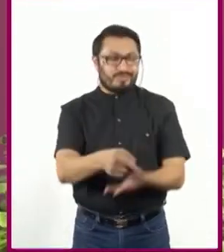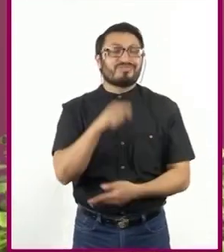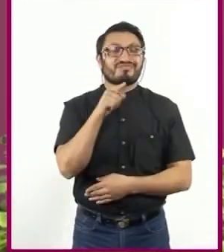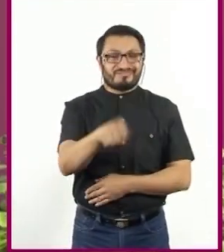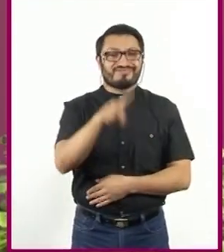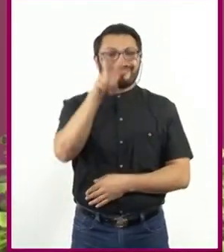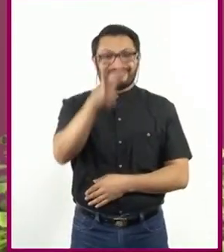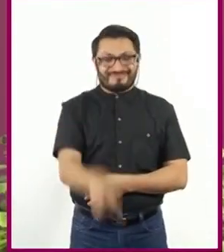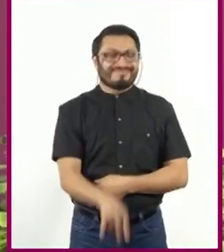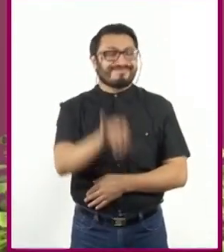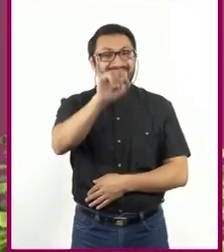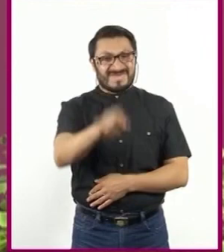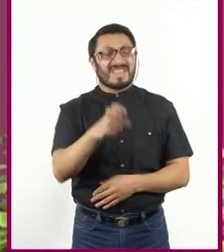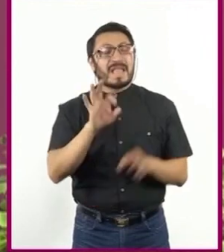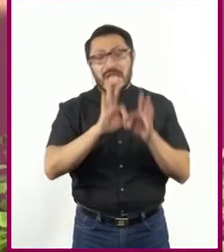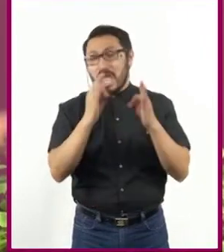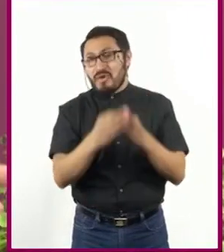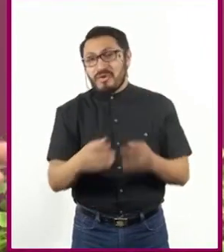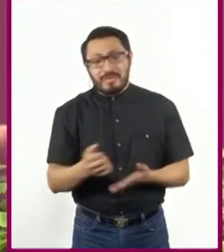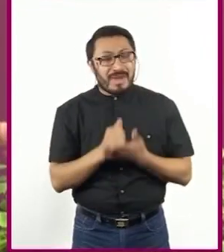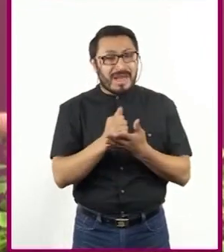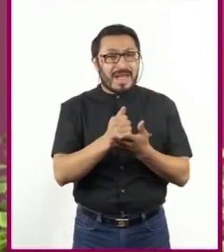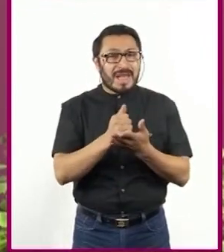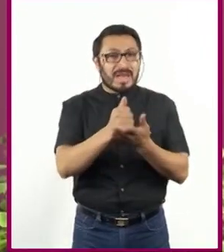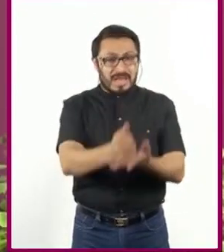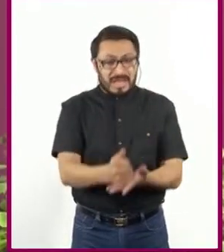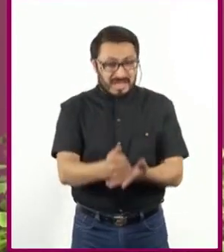este proceso de adaptación a la nueva realidad.